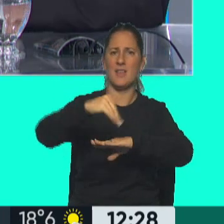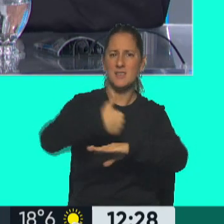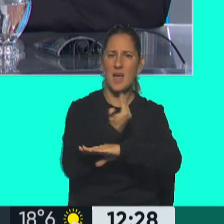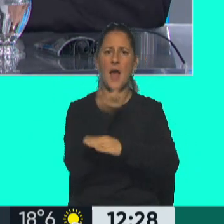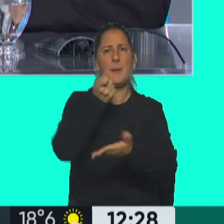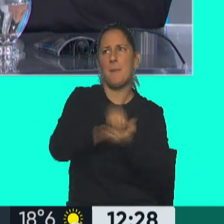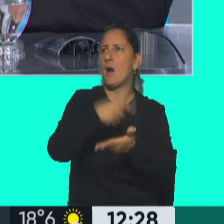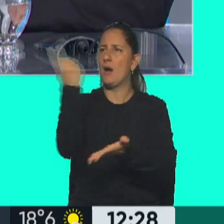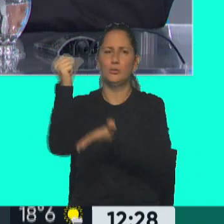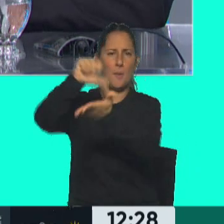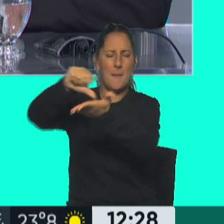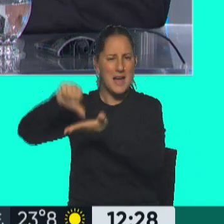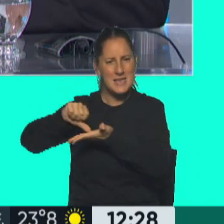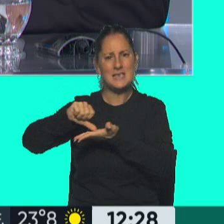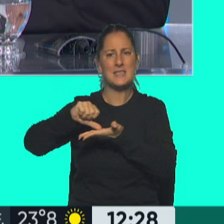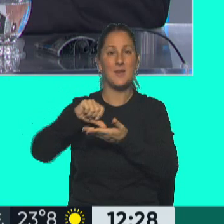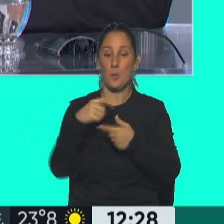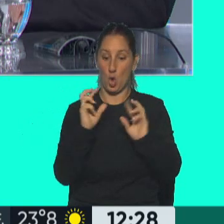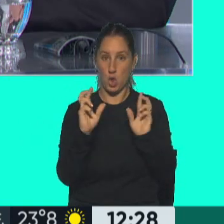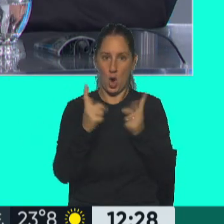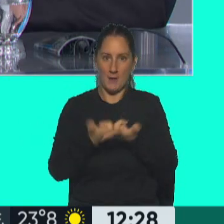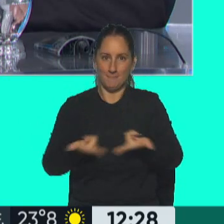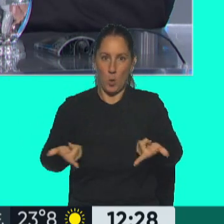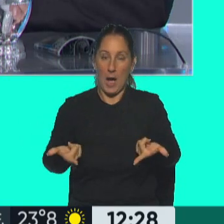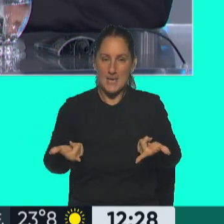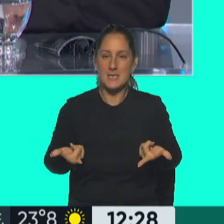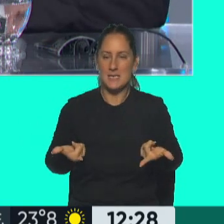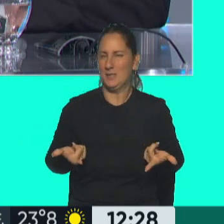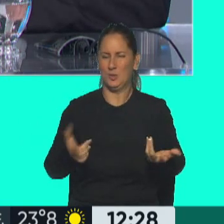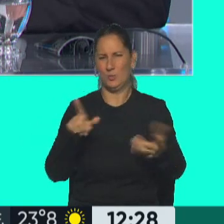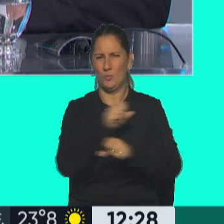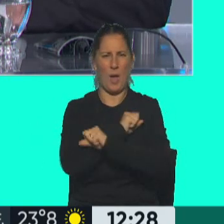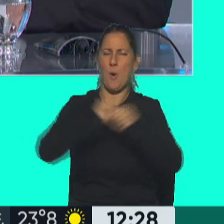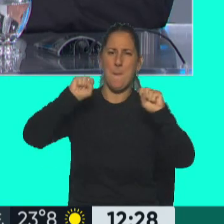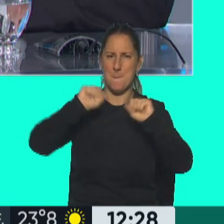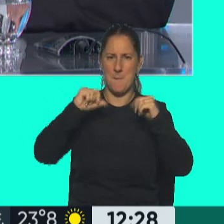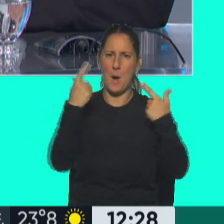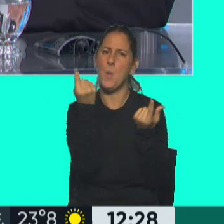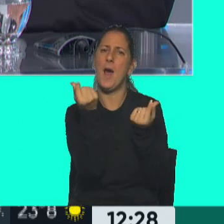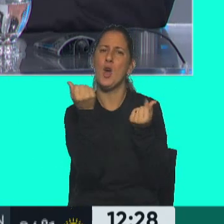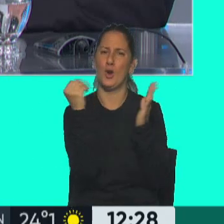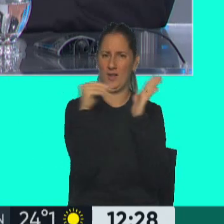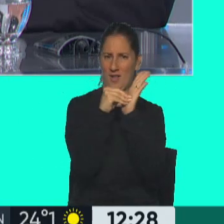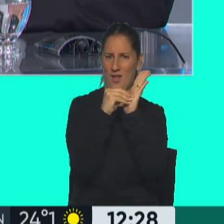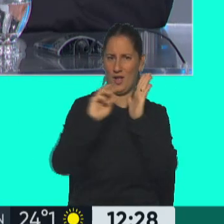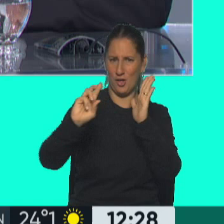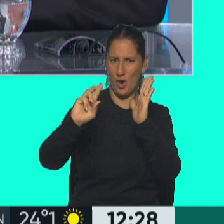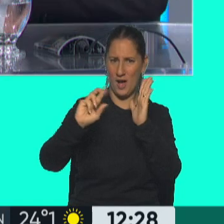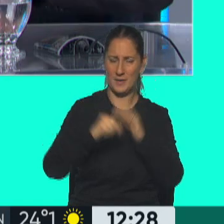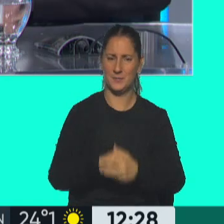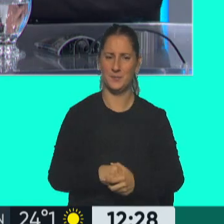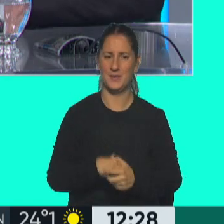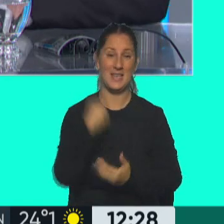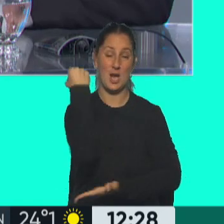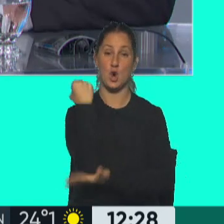capitales pagos al exterior Digamos como no hay dólares eso sería una explosión Sí sí lógica del valor del dólar este y